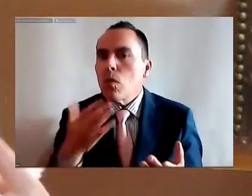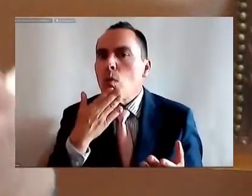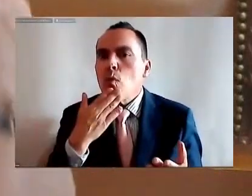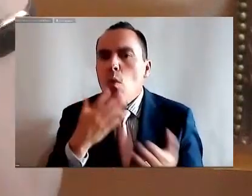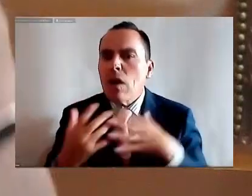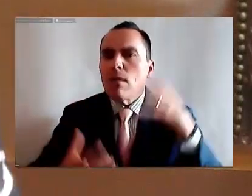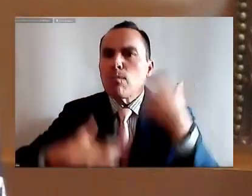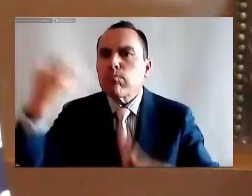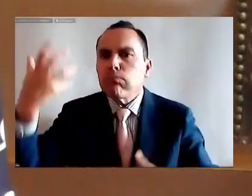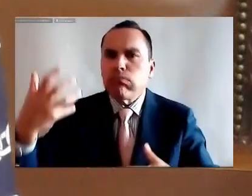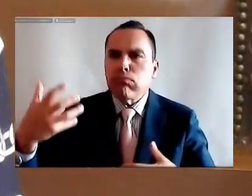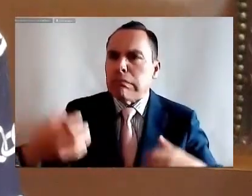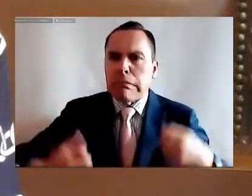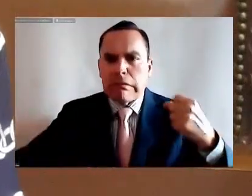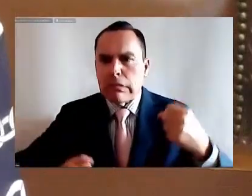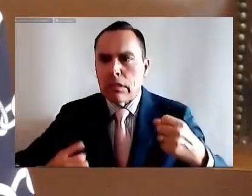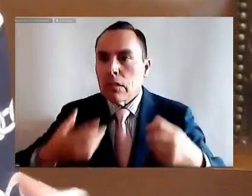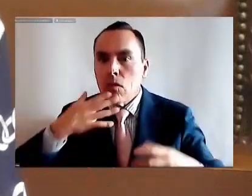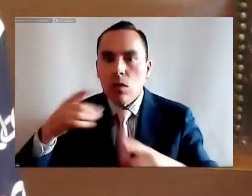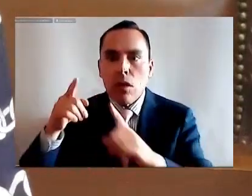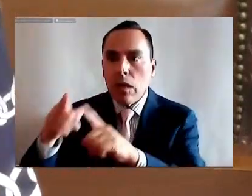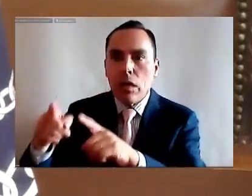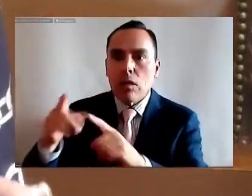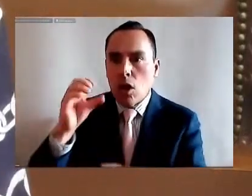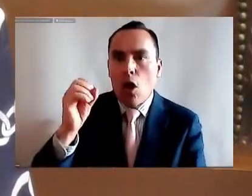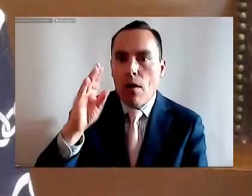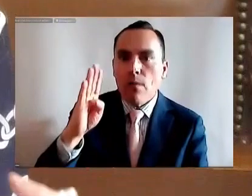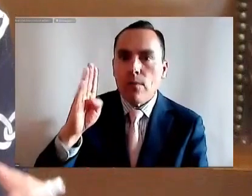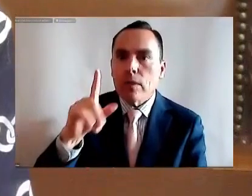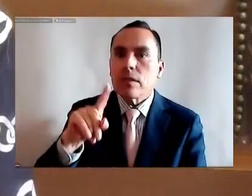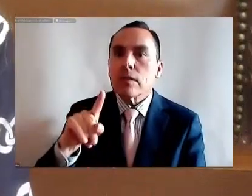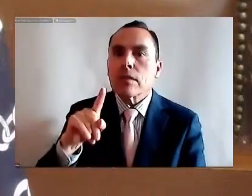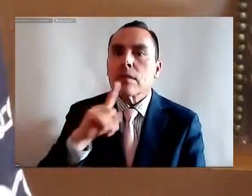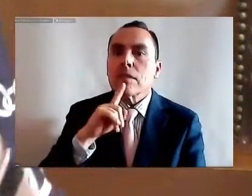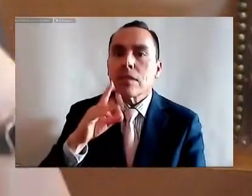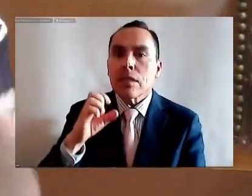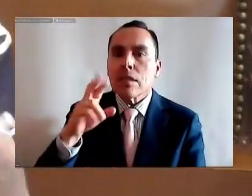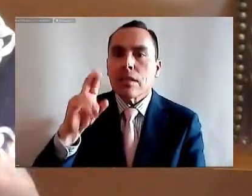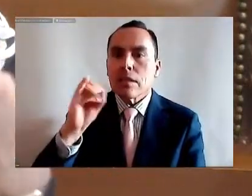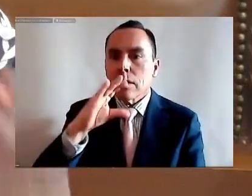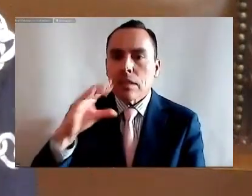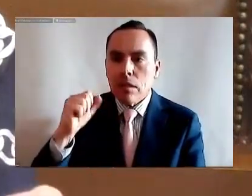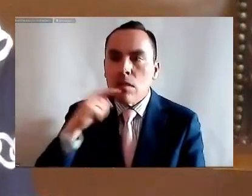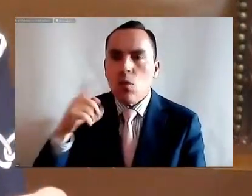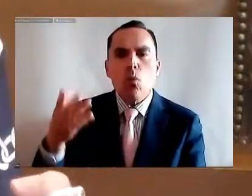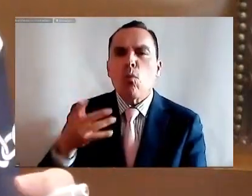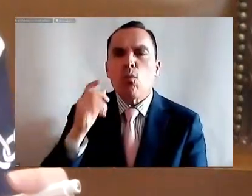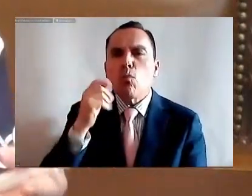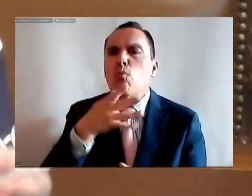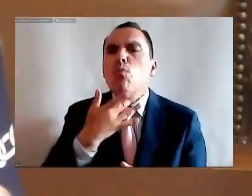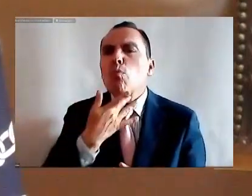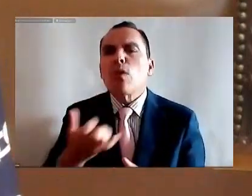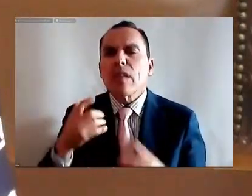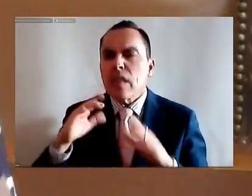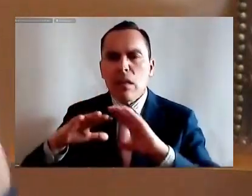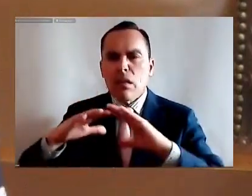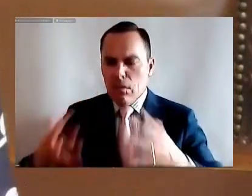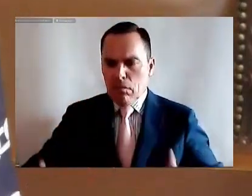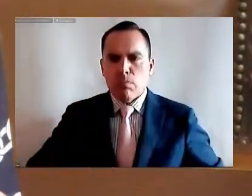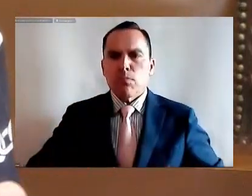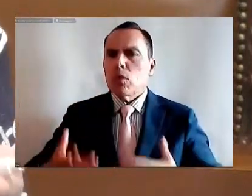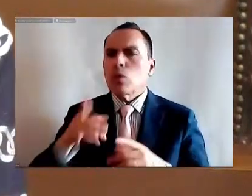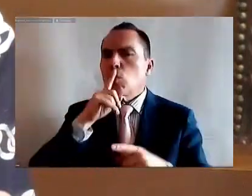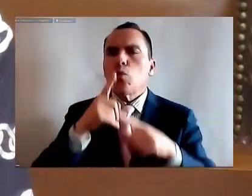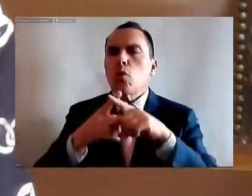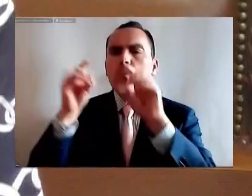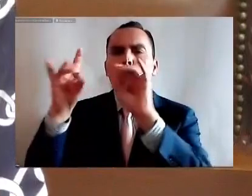los hechos probados y dice, esto es violencia obstétrica, y no se plantea en esos términos. Pero ¿cuál es la consecuencia de que no se plantee en esos términos? Es que la indemnización